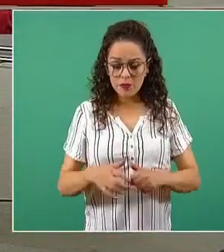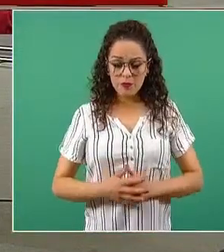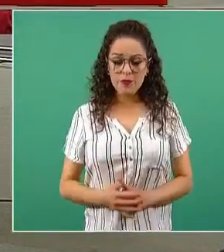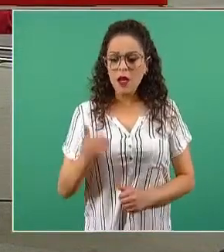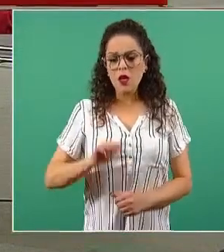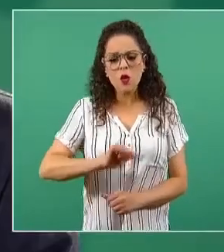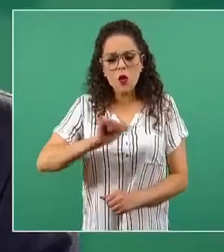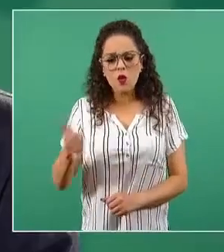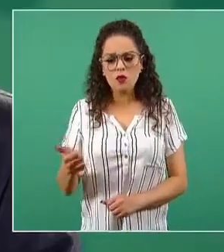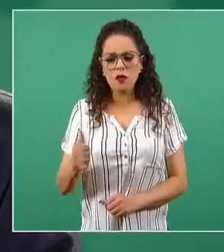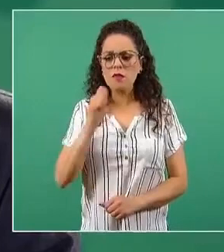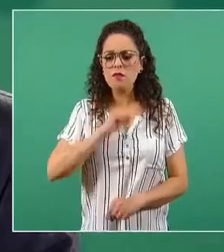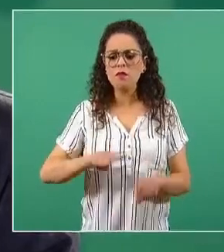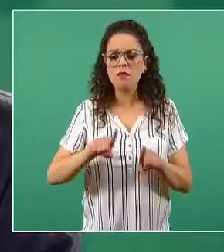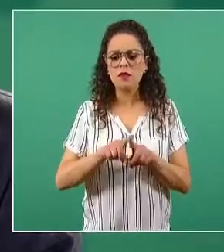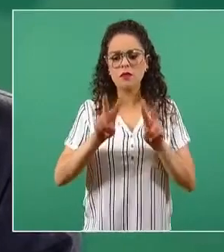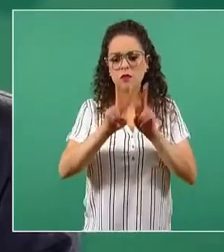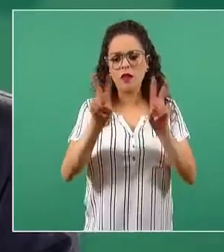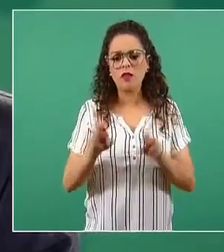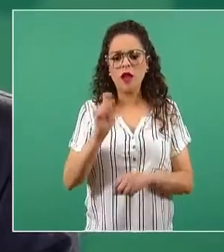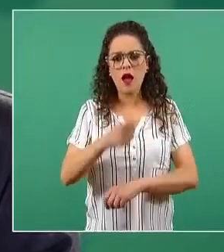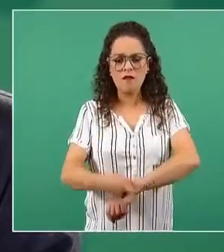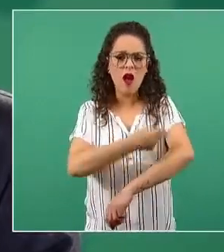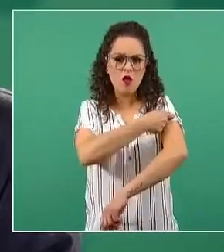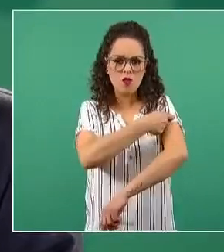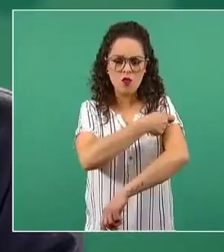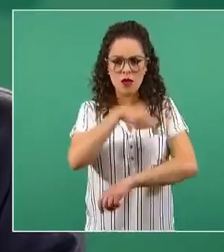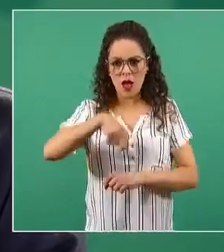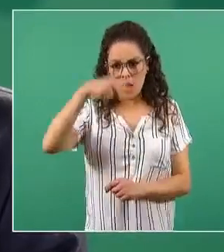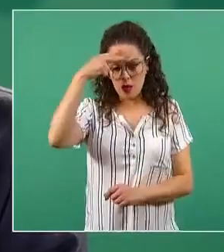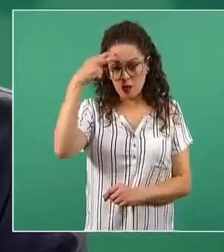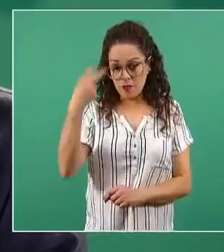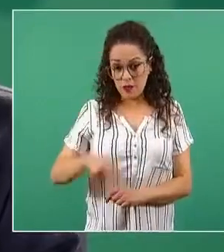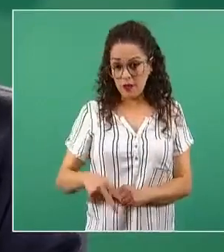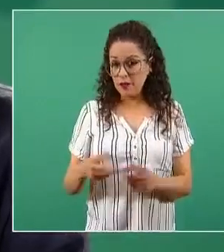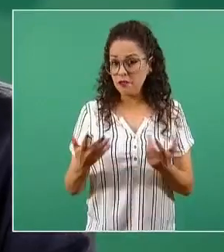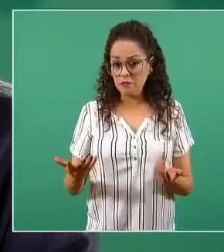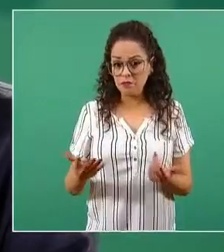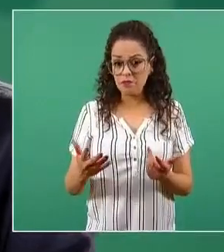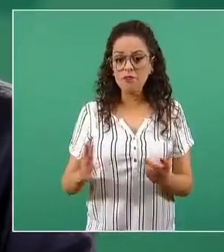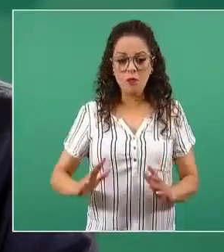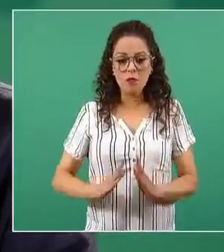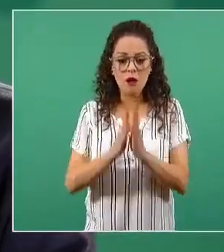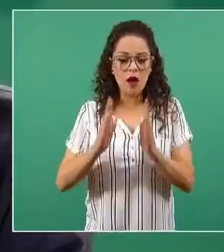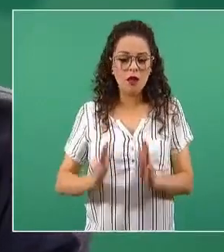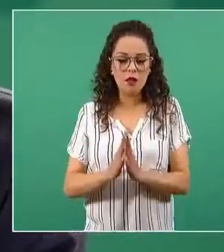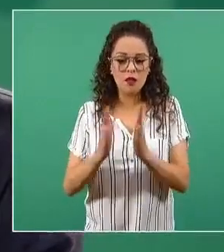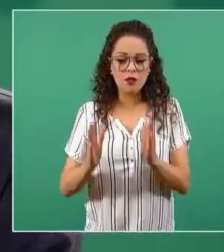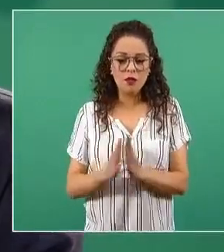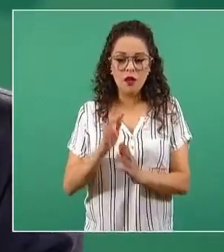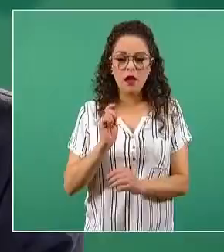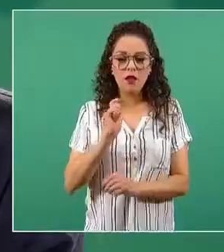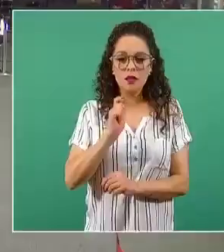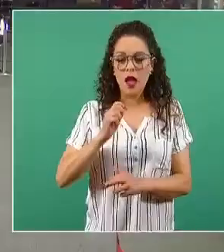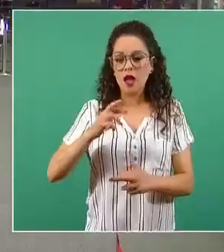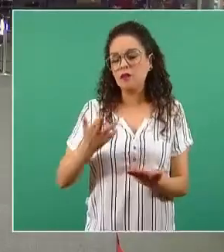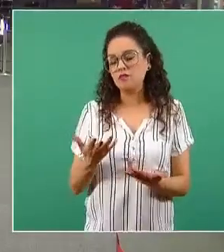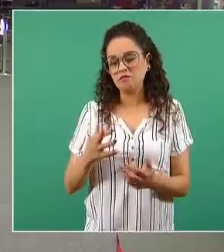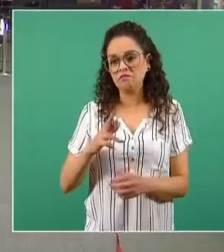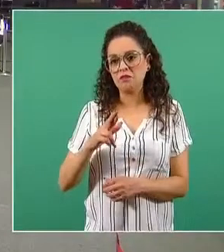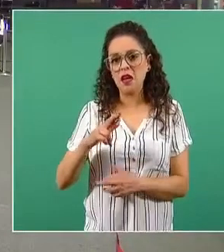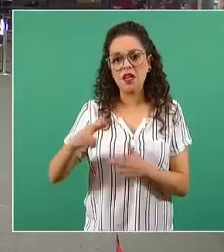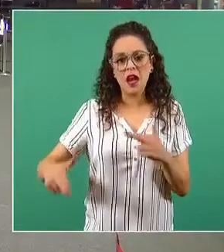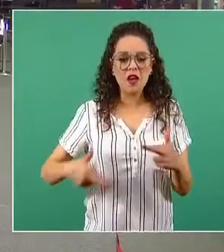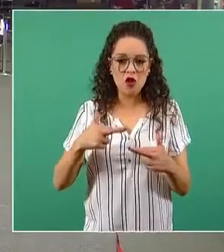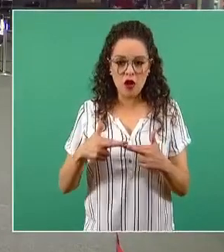Y otras, en vacunas también, México ha tenido una participación en mecanismos de integración regional